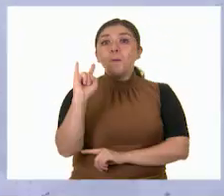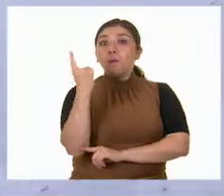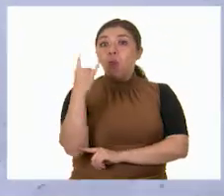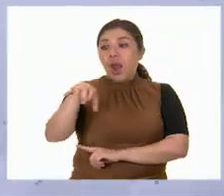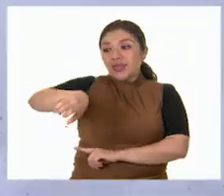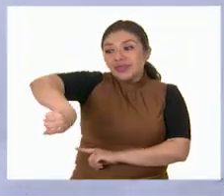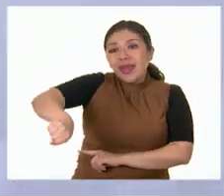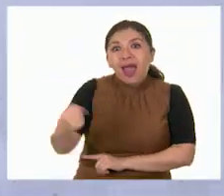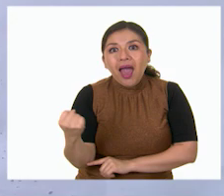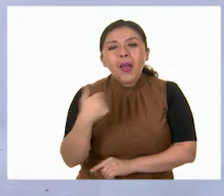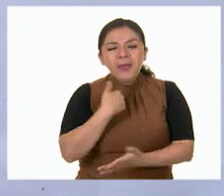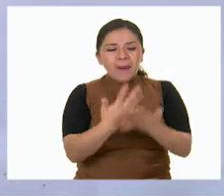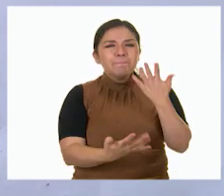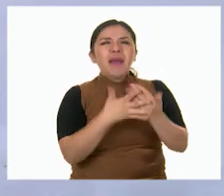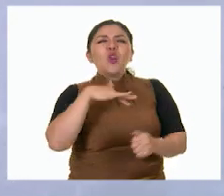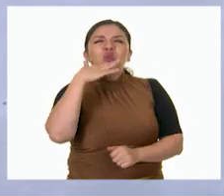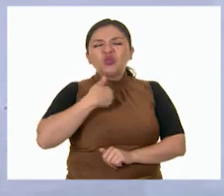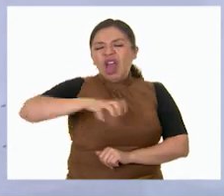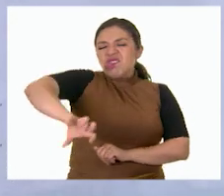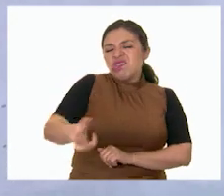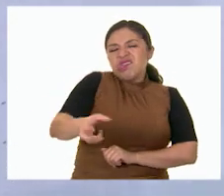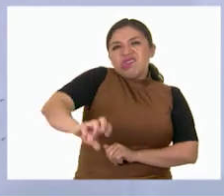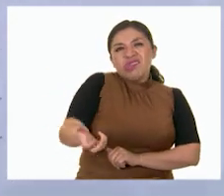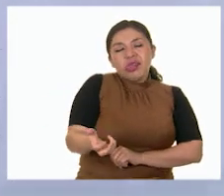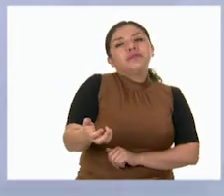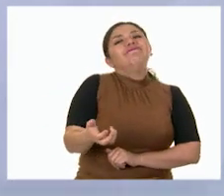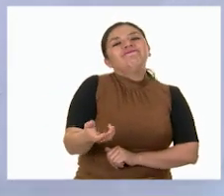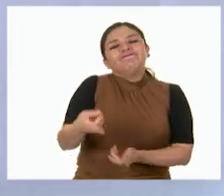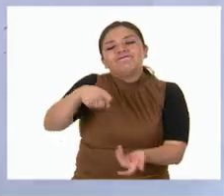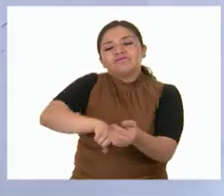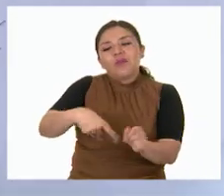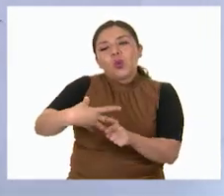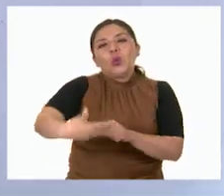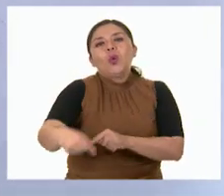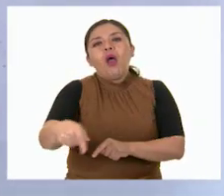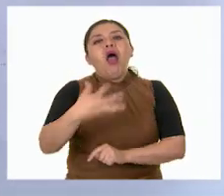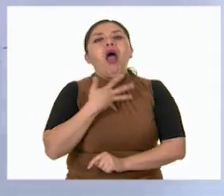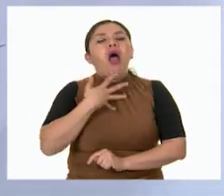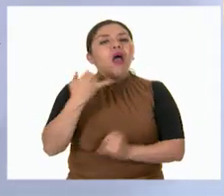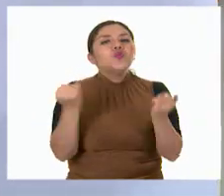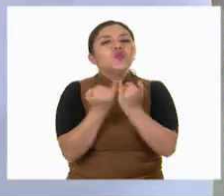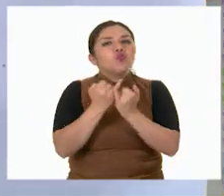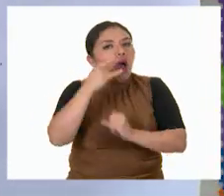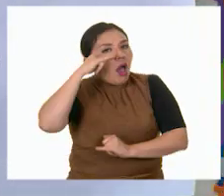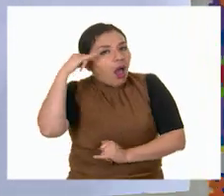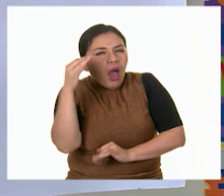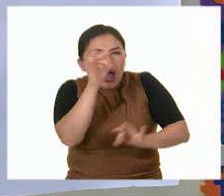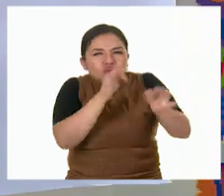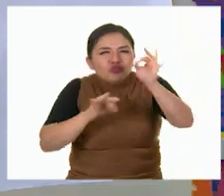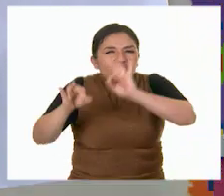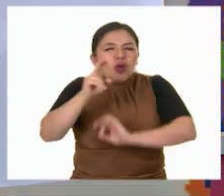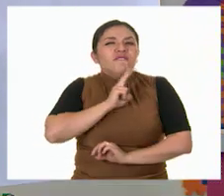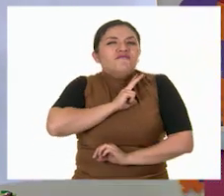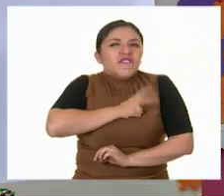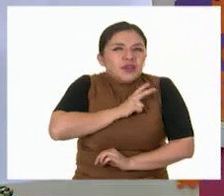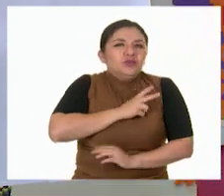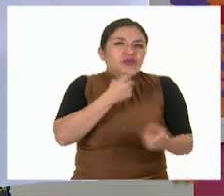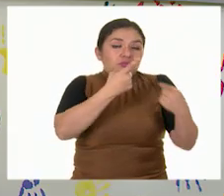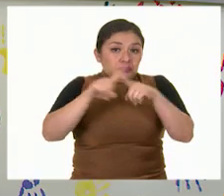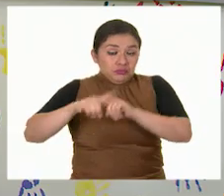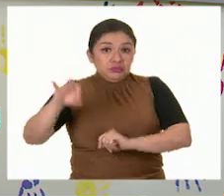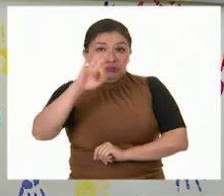puerta con mi mano toda sucia, pues claro que se va a llenar también de esas bacterias, de esos virus. Si